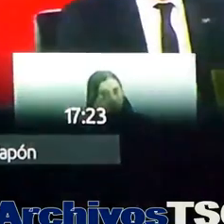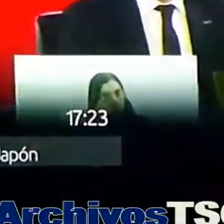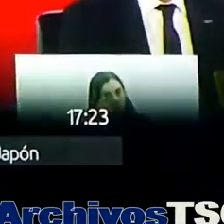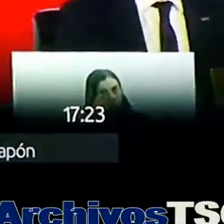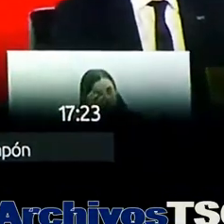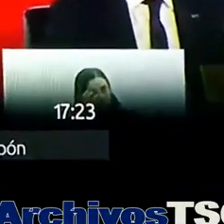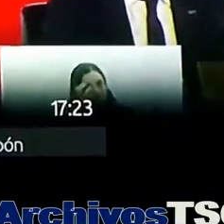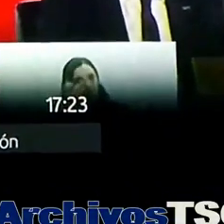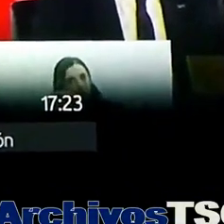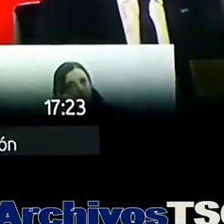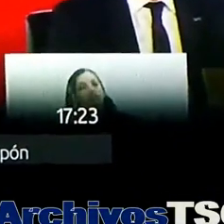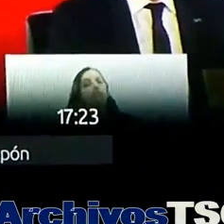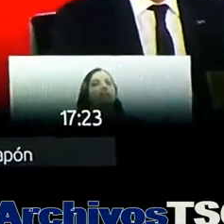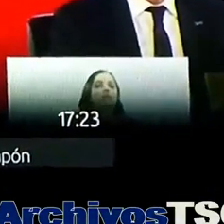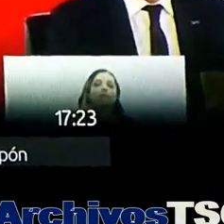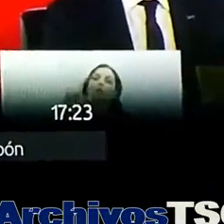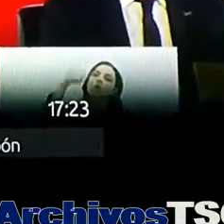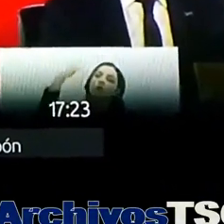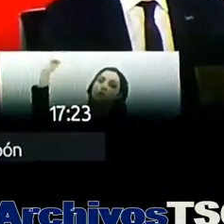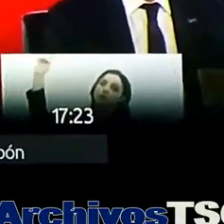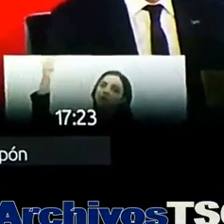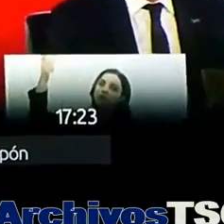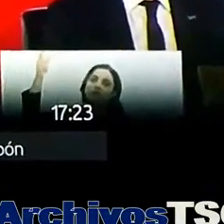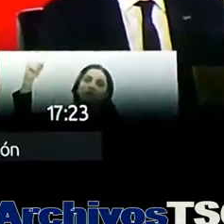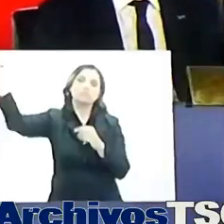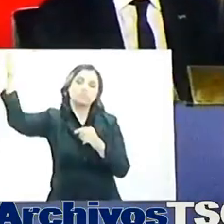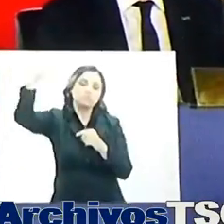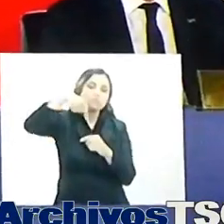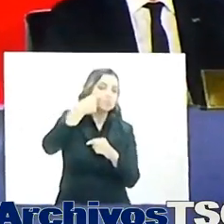Se pudo ver en los medios de comunicación,